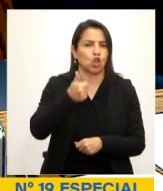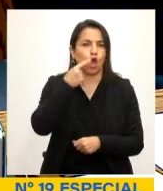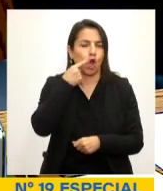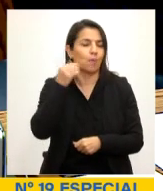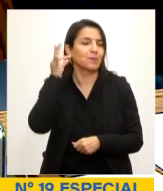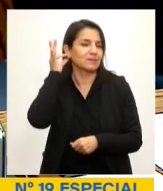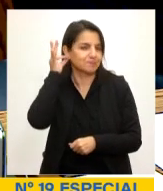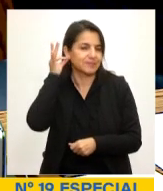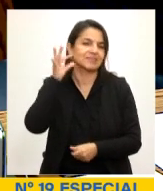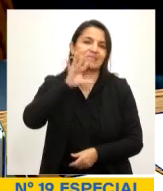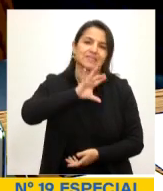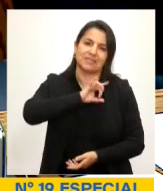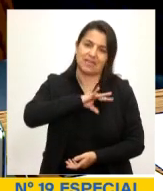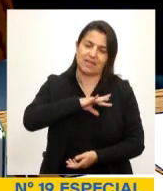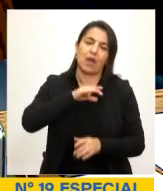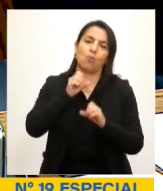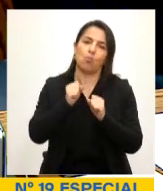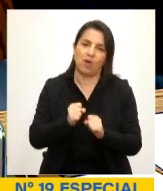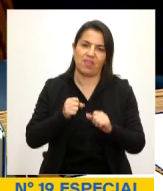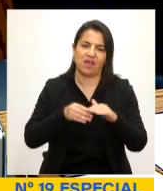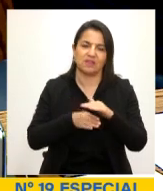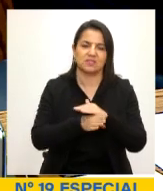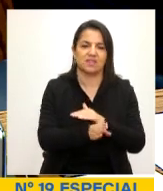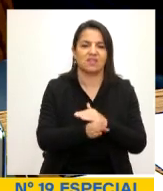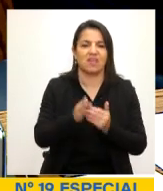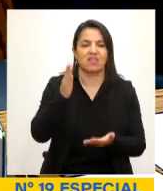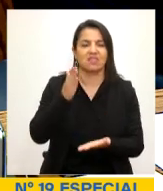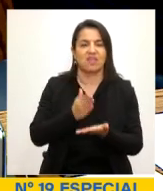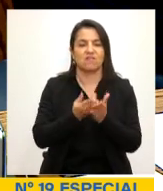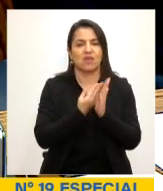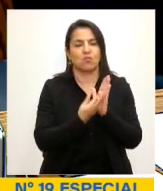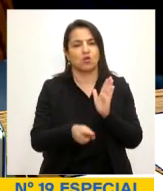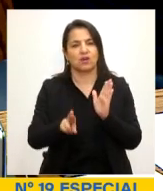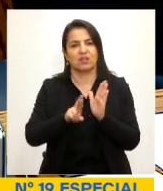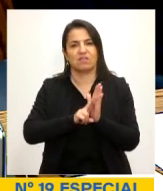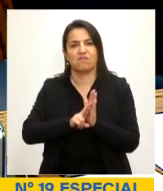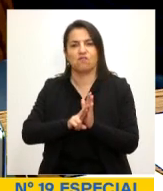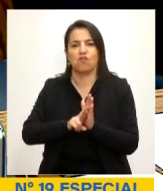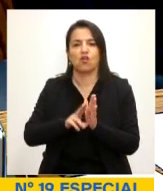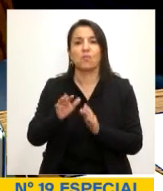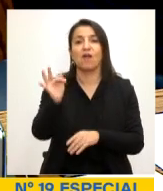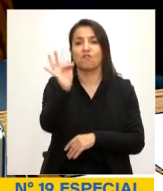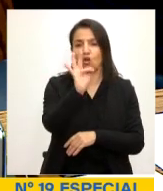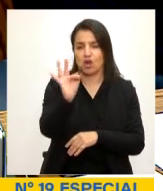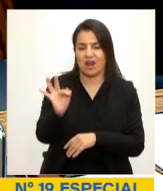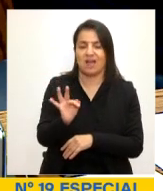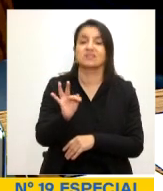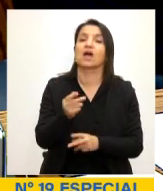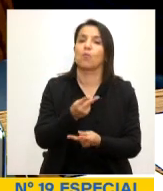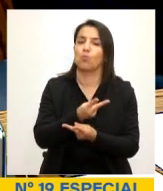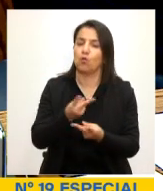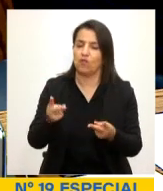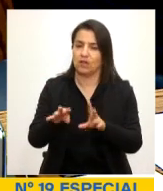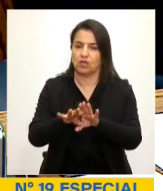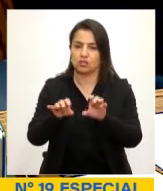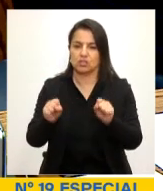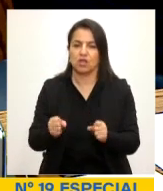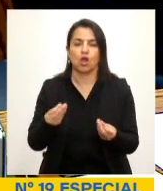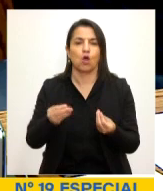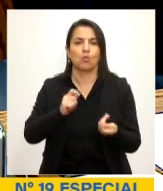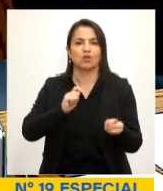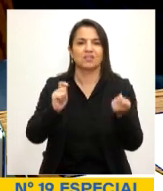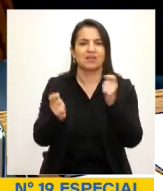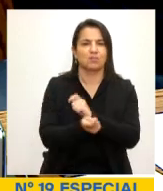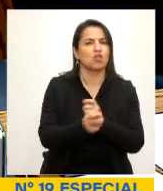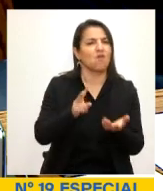nuestra patria puedan acceder debemos considerar la reforma al asegurador público fonasa Cómo transformarlo en una verdadera aseguradora